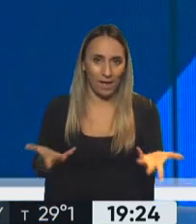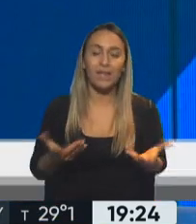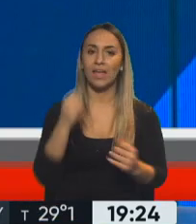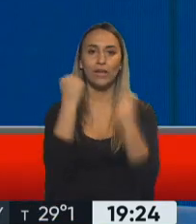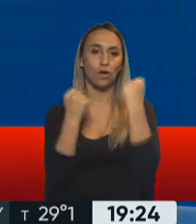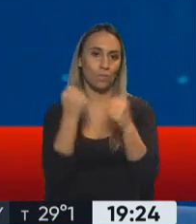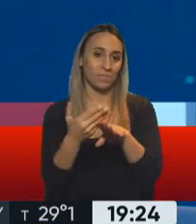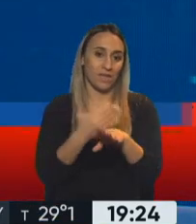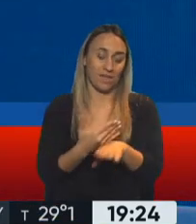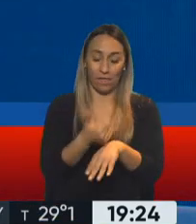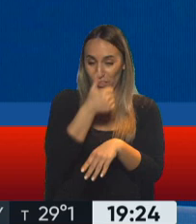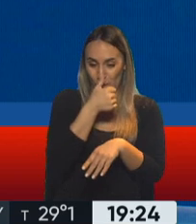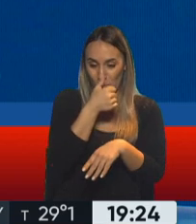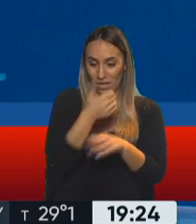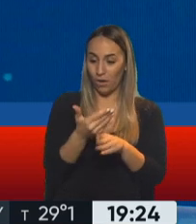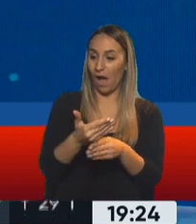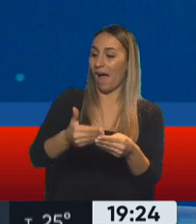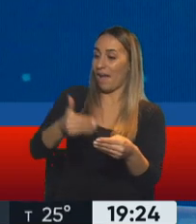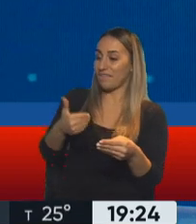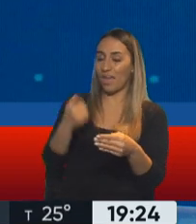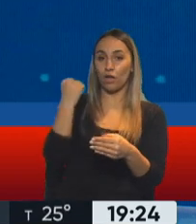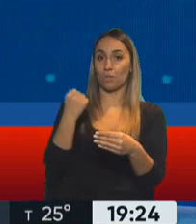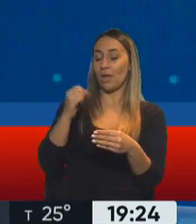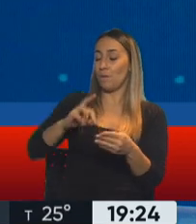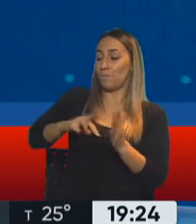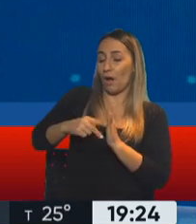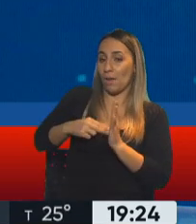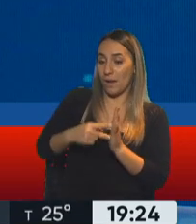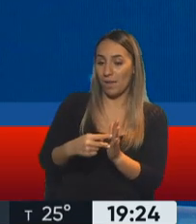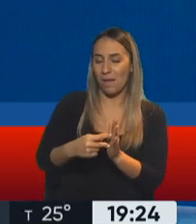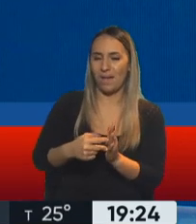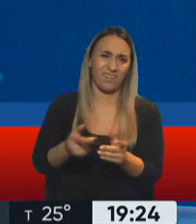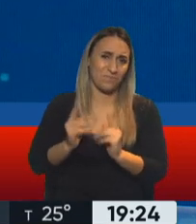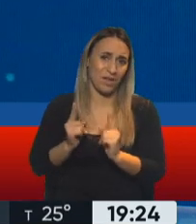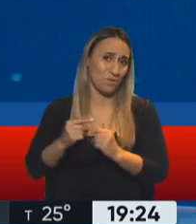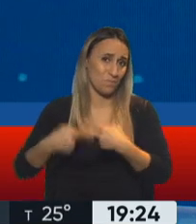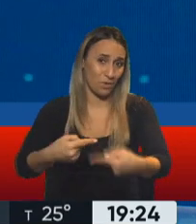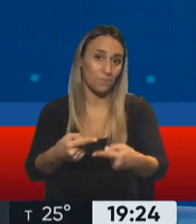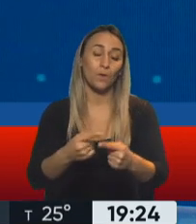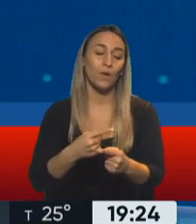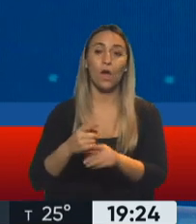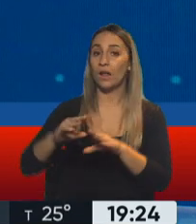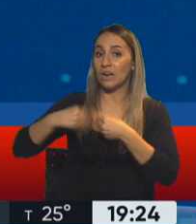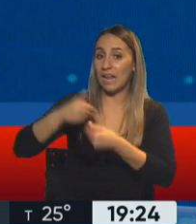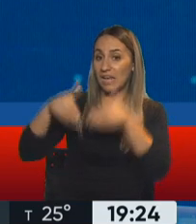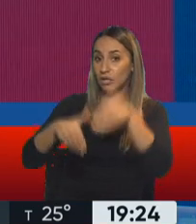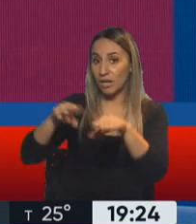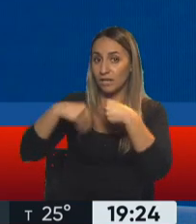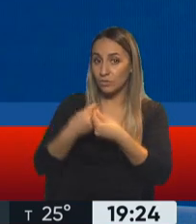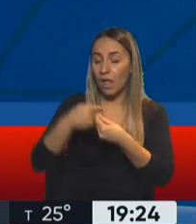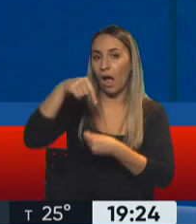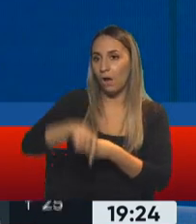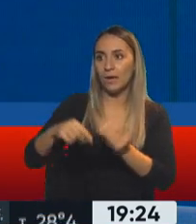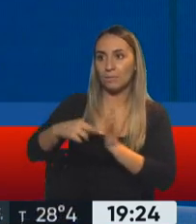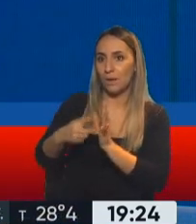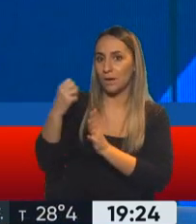economía antes del domingo son los mismos que tiene este lunes. Pero claro, con esos resultados toman otra